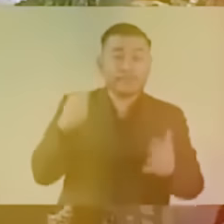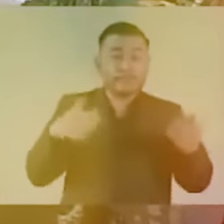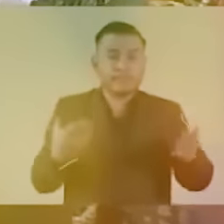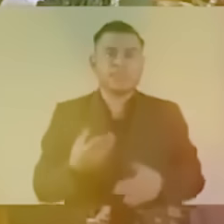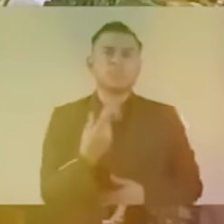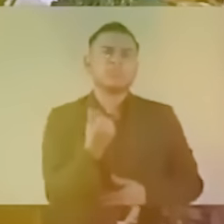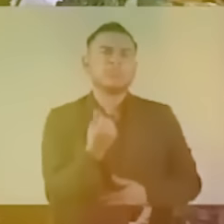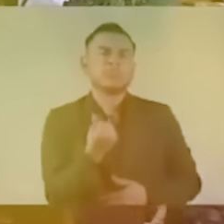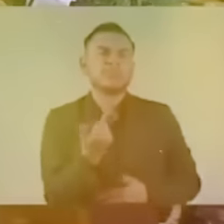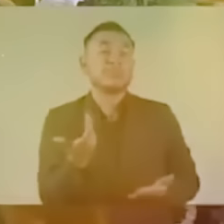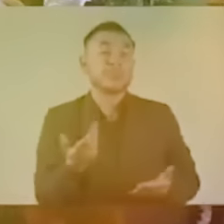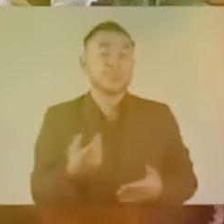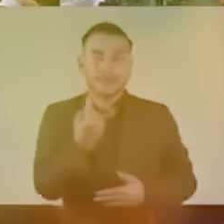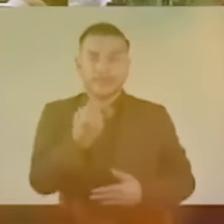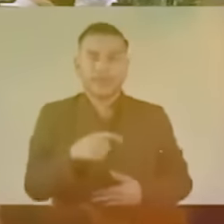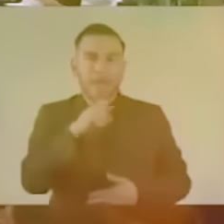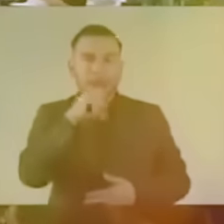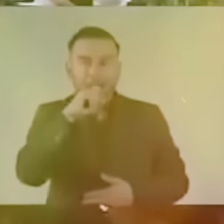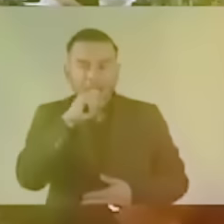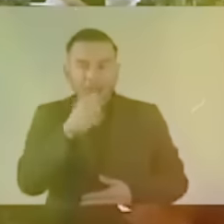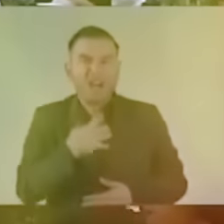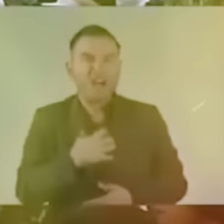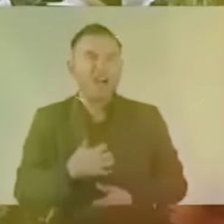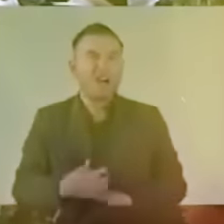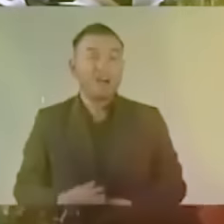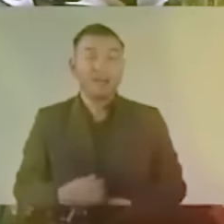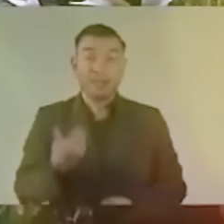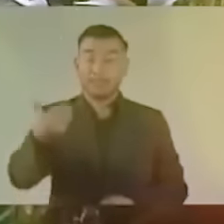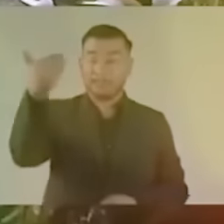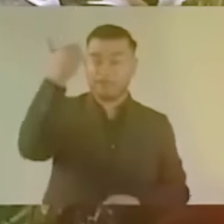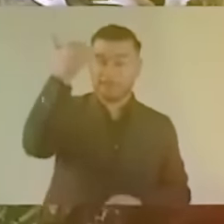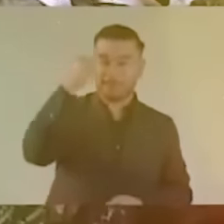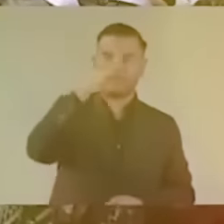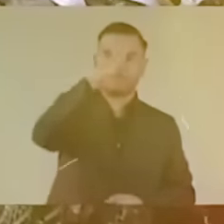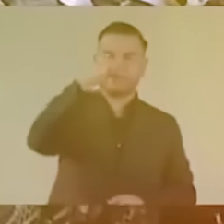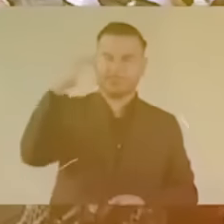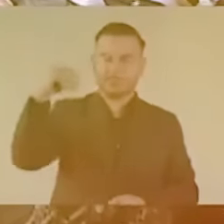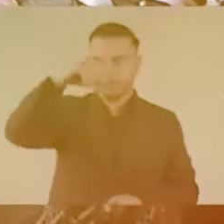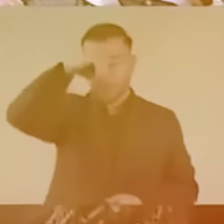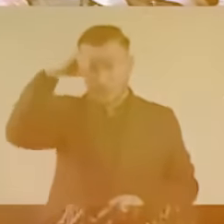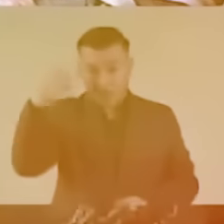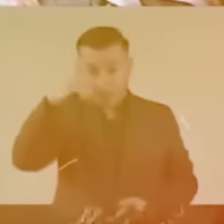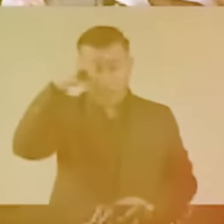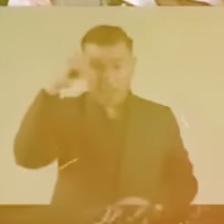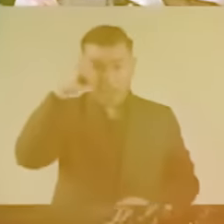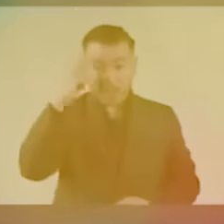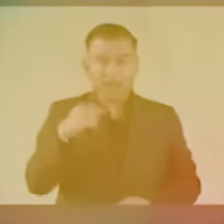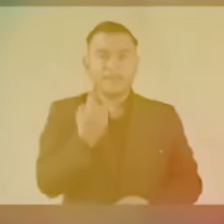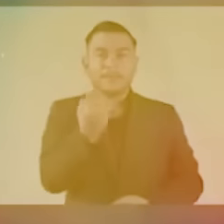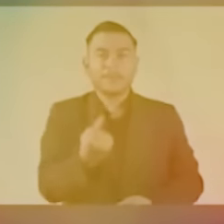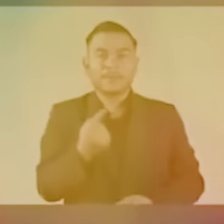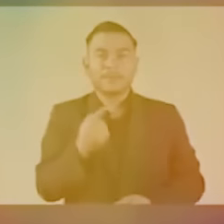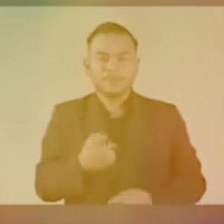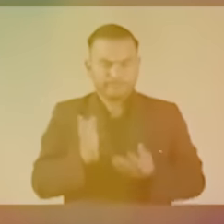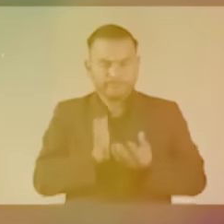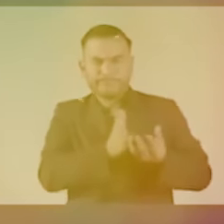dinero si hay gente que tiene hambre. Él me enseñó que un país debe trabajar para las personas más vulnerables. Él me